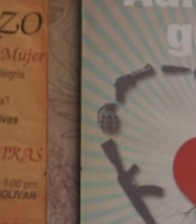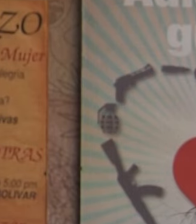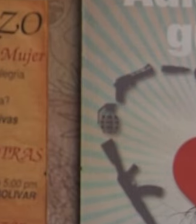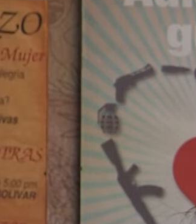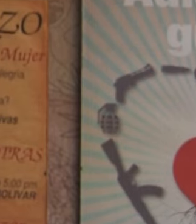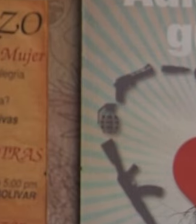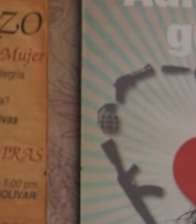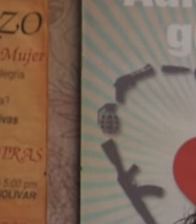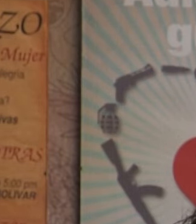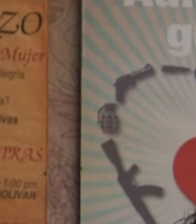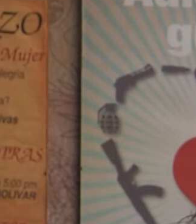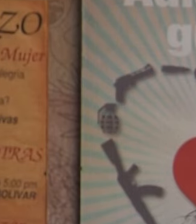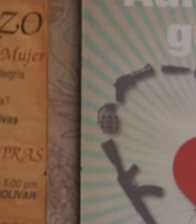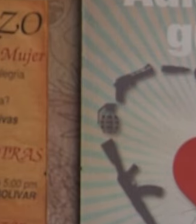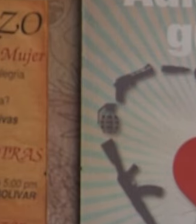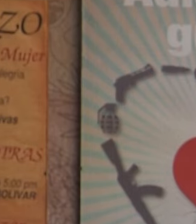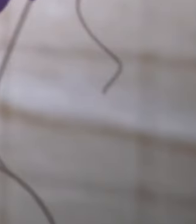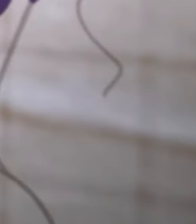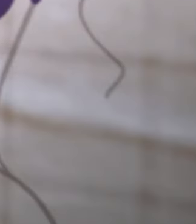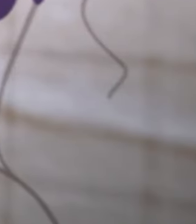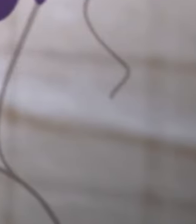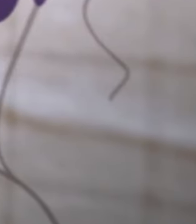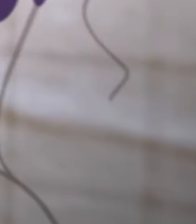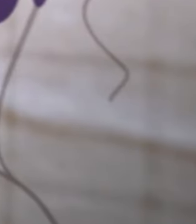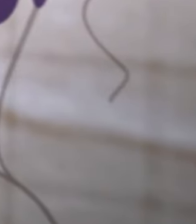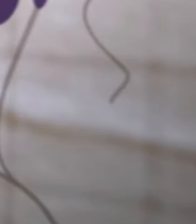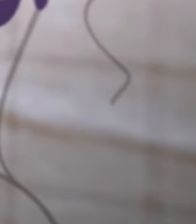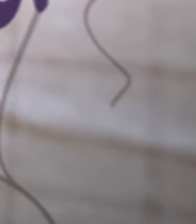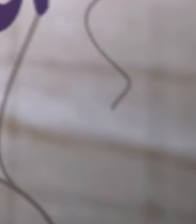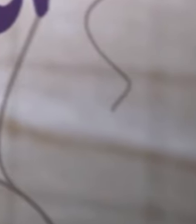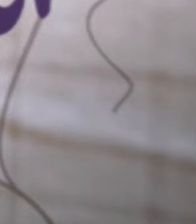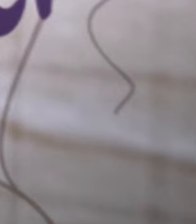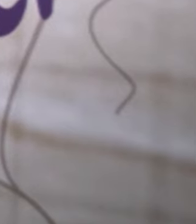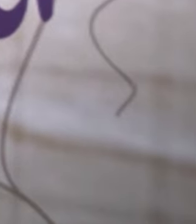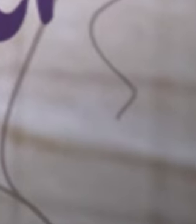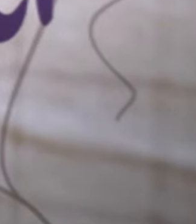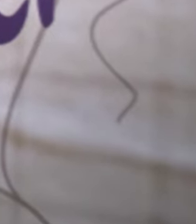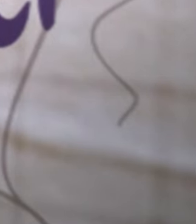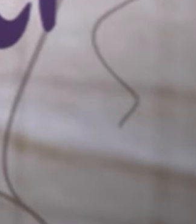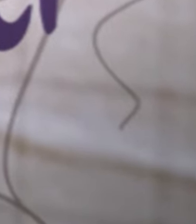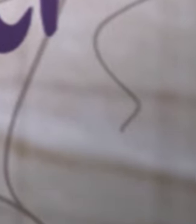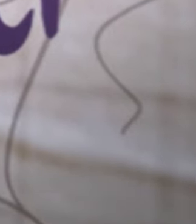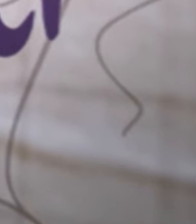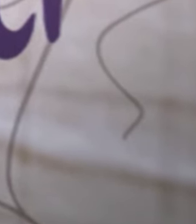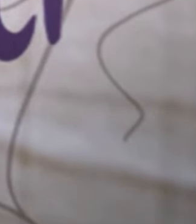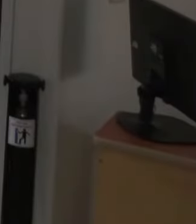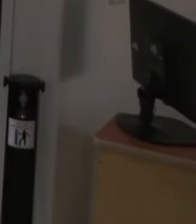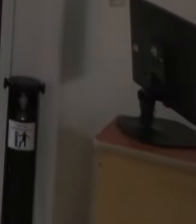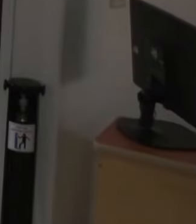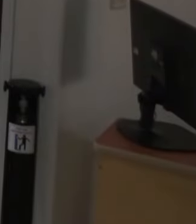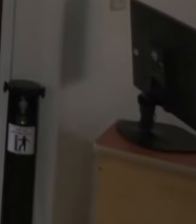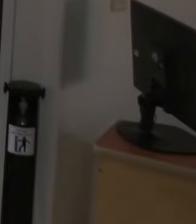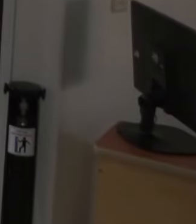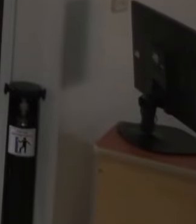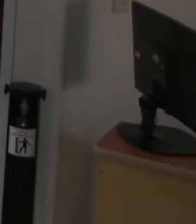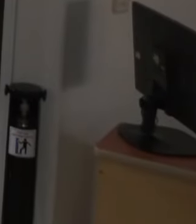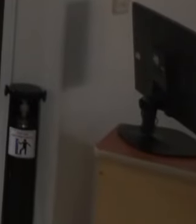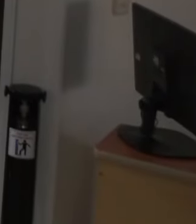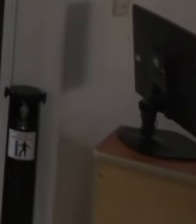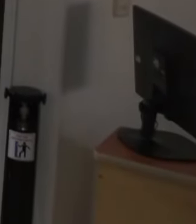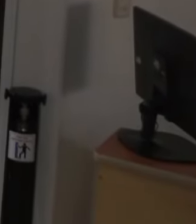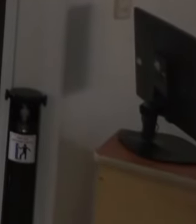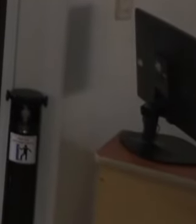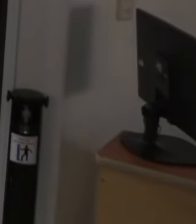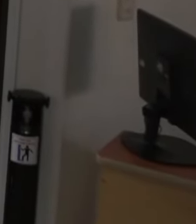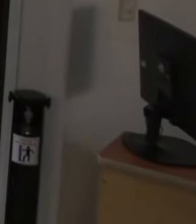destinar mucho más para políticas de atención y prevención de violencias. La Casa de la Mujer es una de las alternativas feministas autónomas más